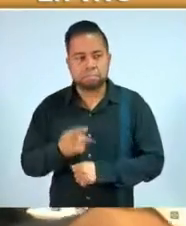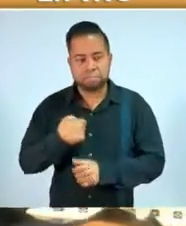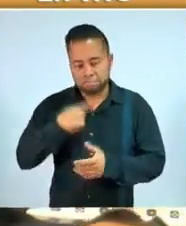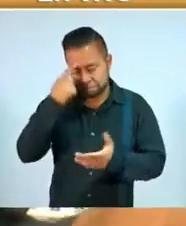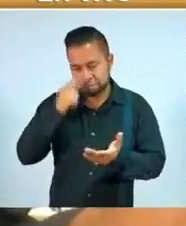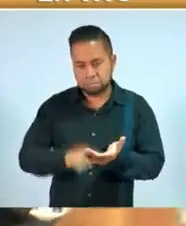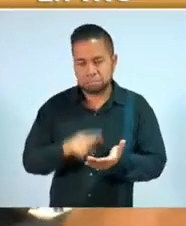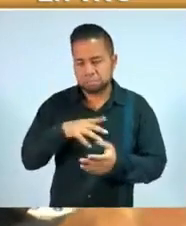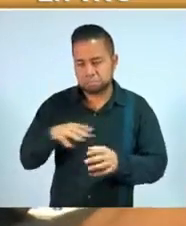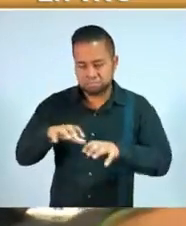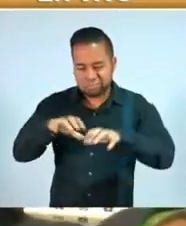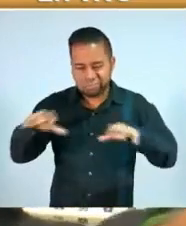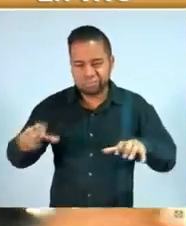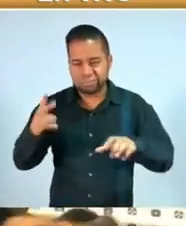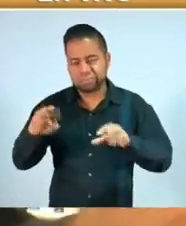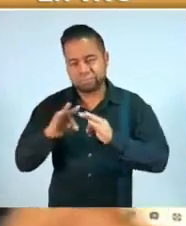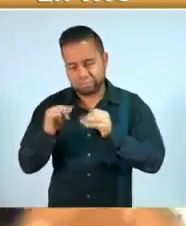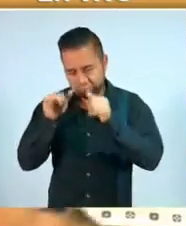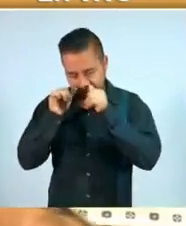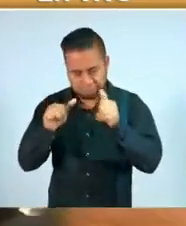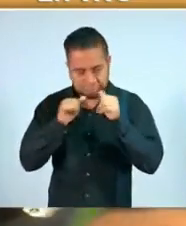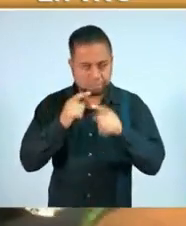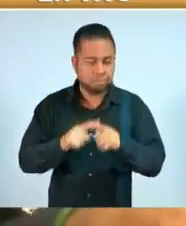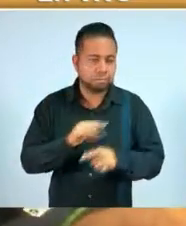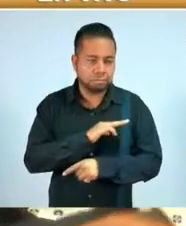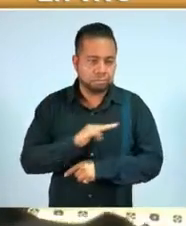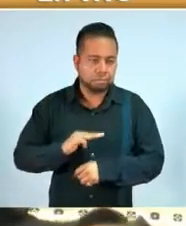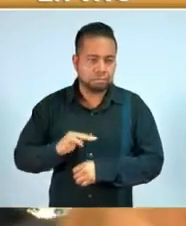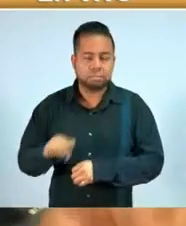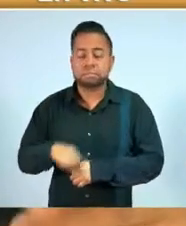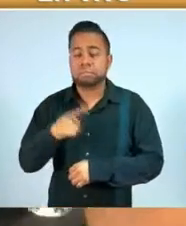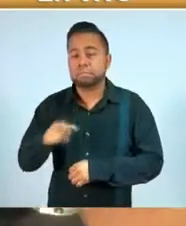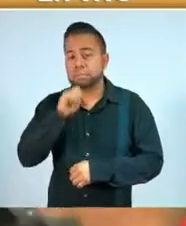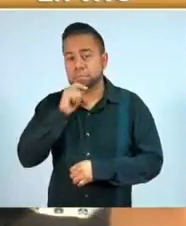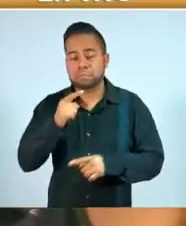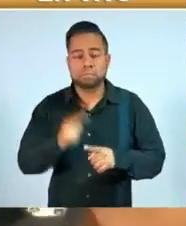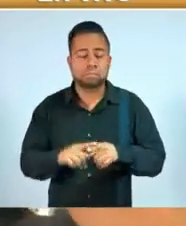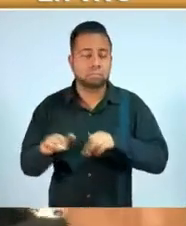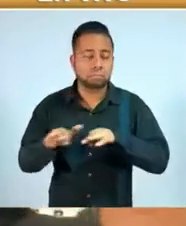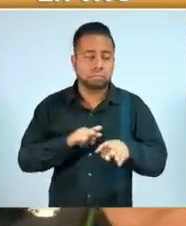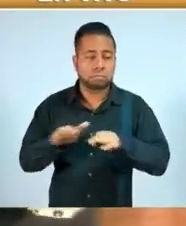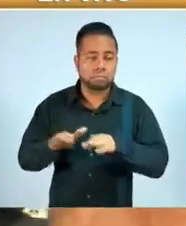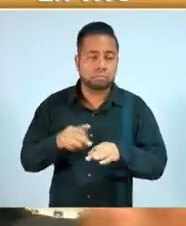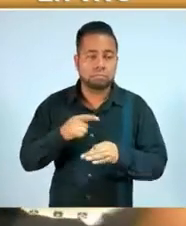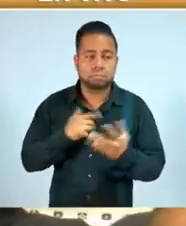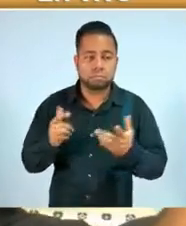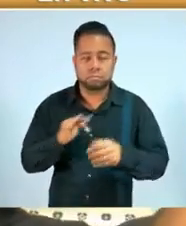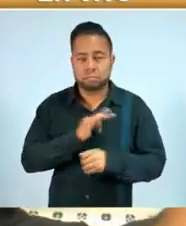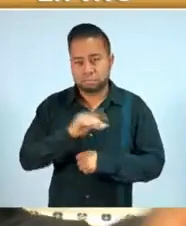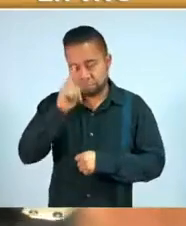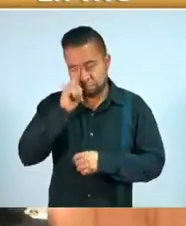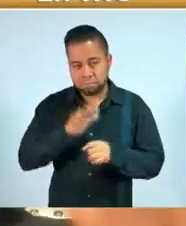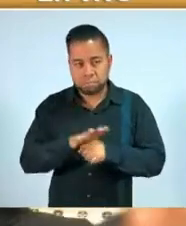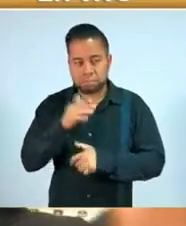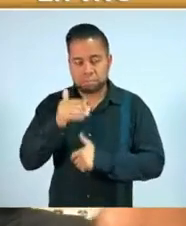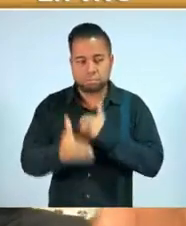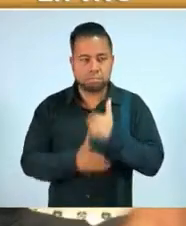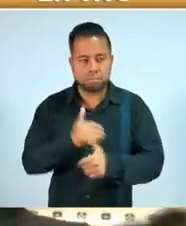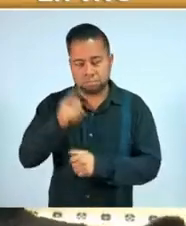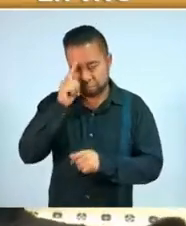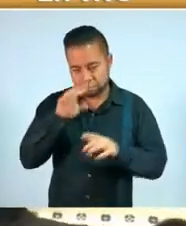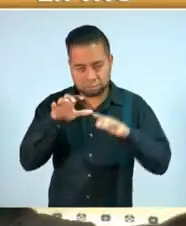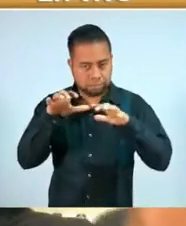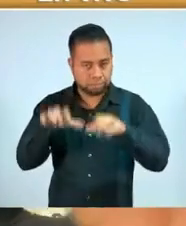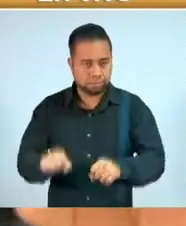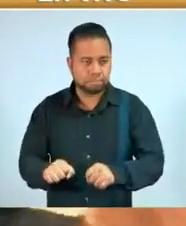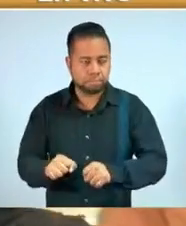son dos canales que hay que darle seguimiento, por parte del municipio, pero también por parte de los trabajos que podamos desarrollar para poder llegar lo que es a